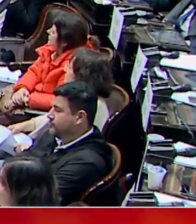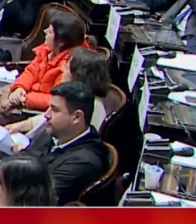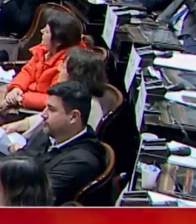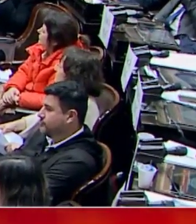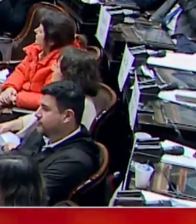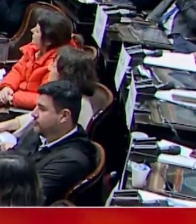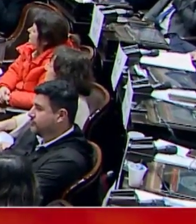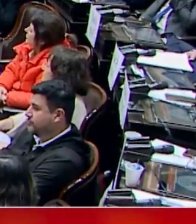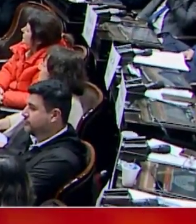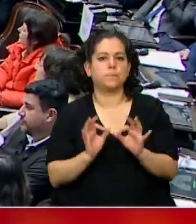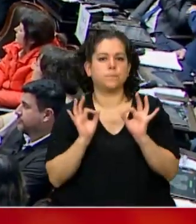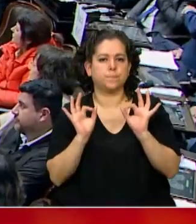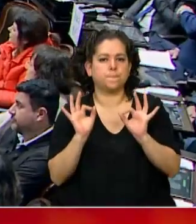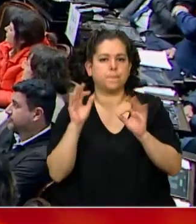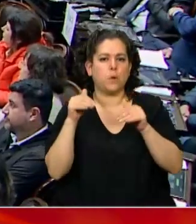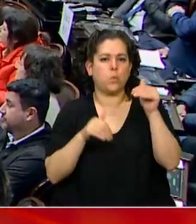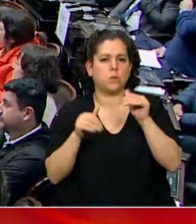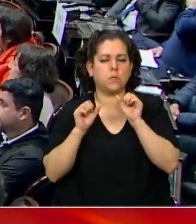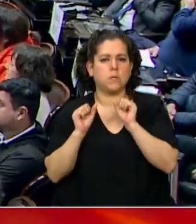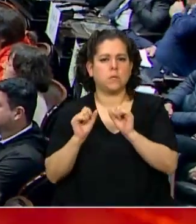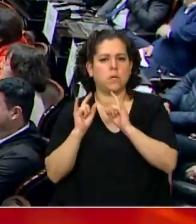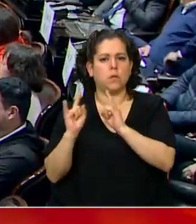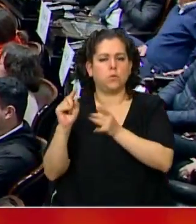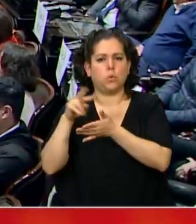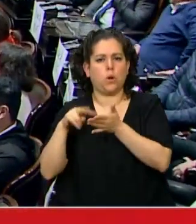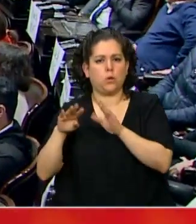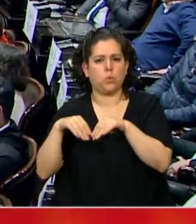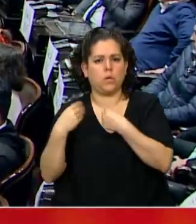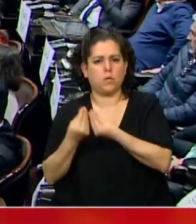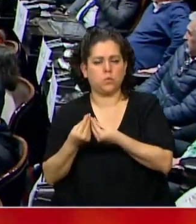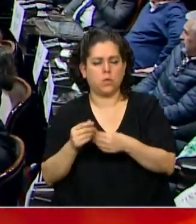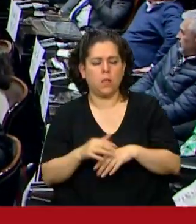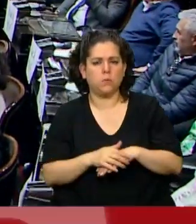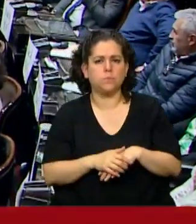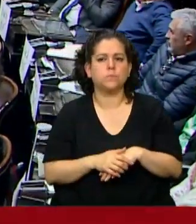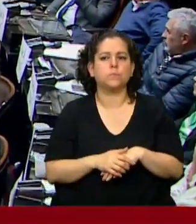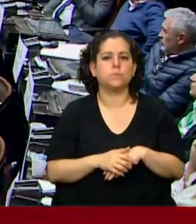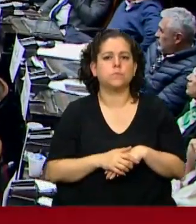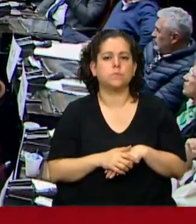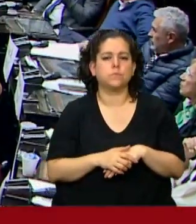Se cierra la votación. Por secretaría se dará lectura del resultado.